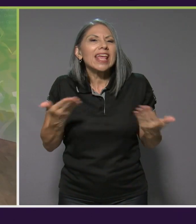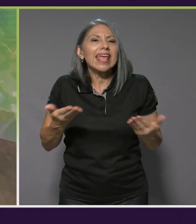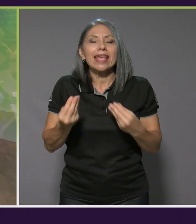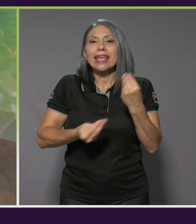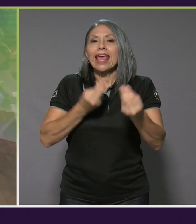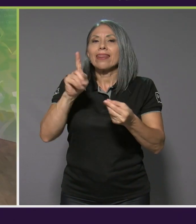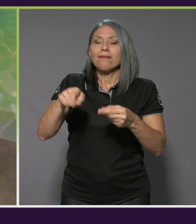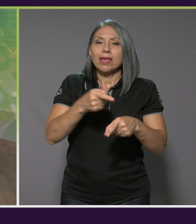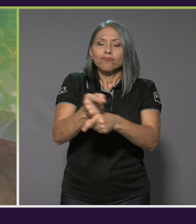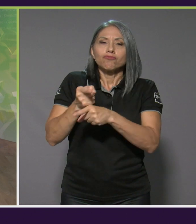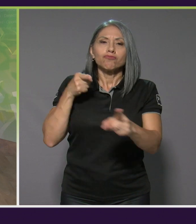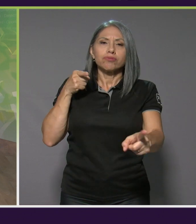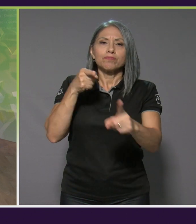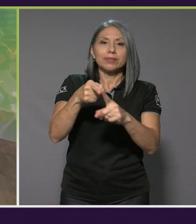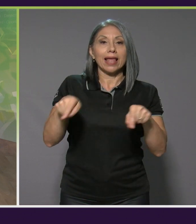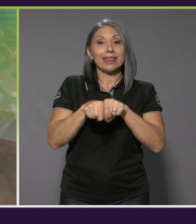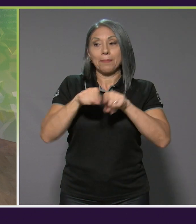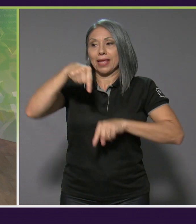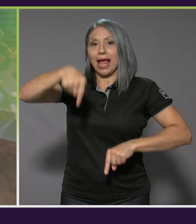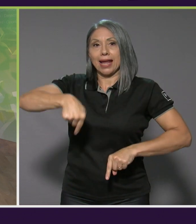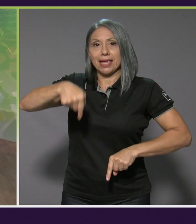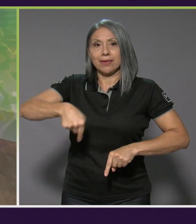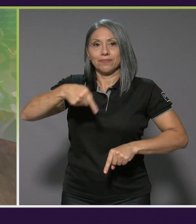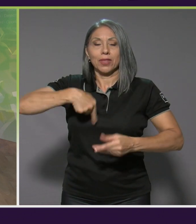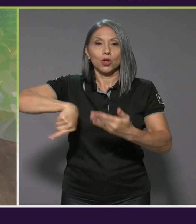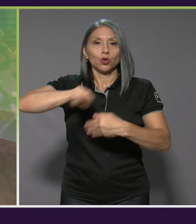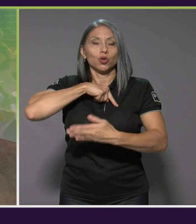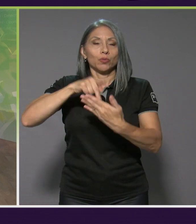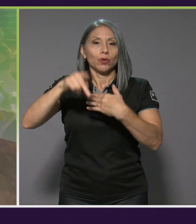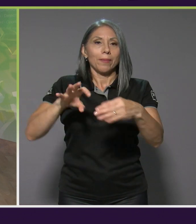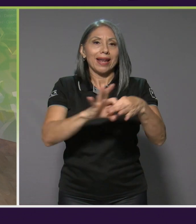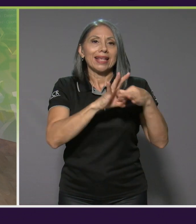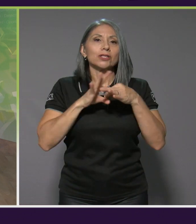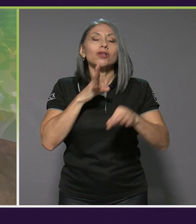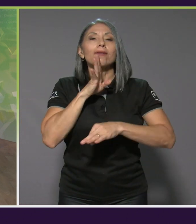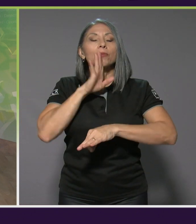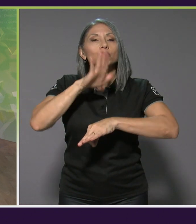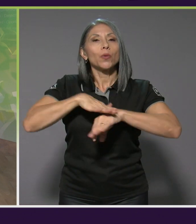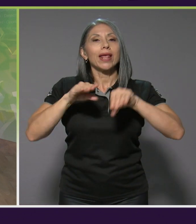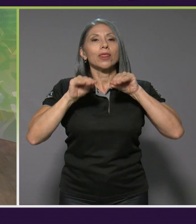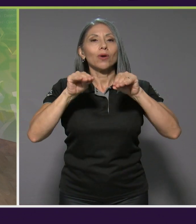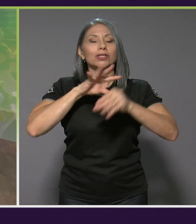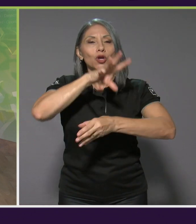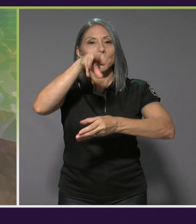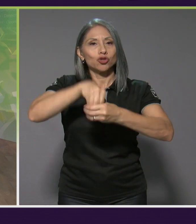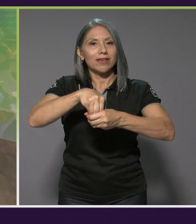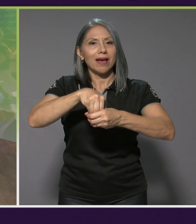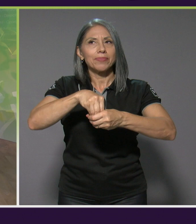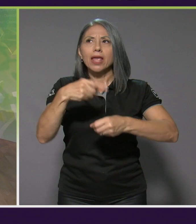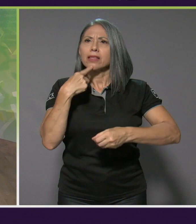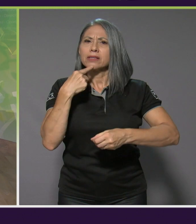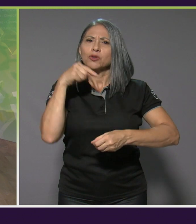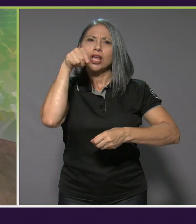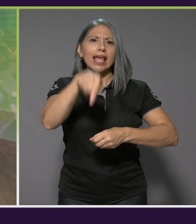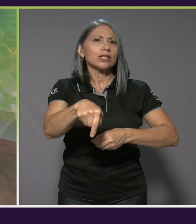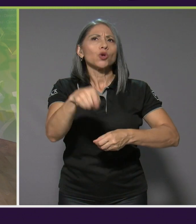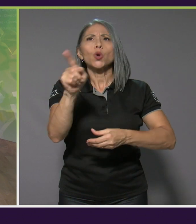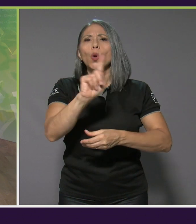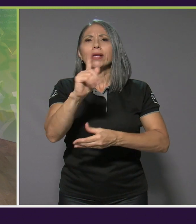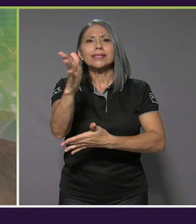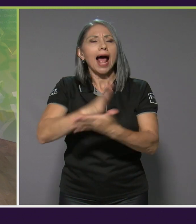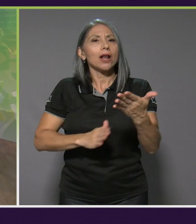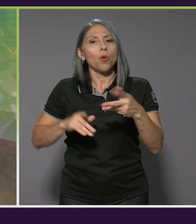hemos conversado aquí en Nexos cuando hablamos de educación inclusiva, que la educación inclusiva no es ¿verdad?, algo que tiene principio y fin, sino